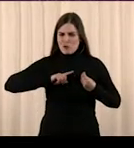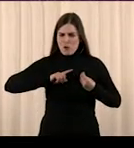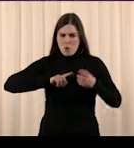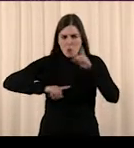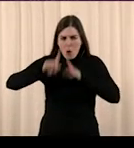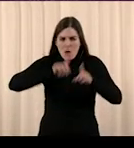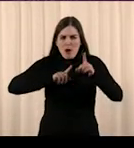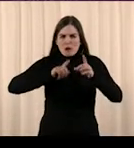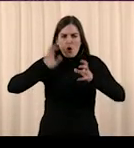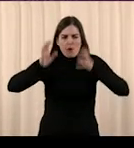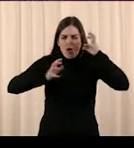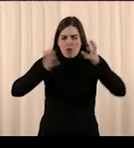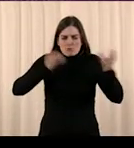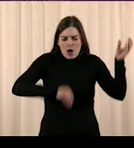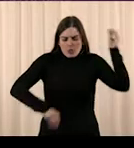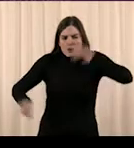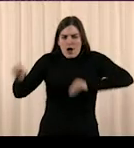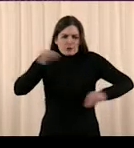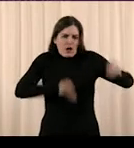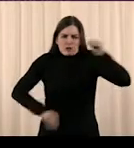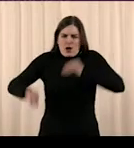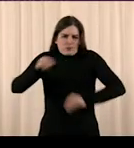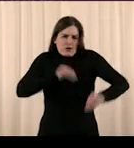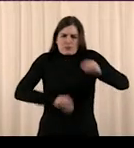increíblemente. Amazingly complicated. Extraordinariamente.